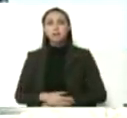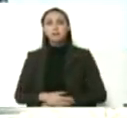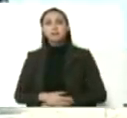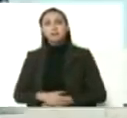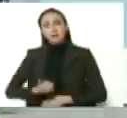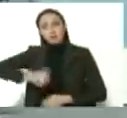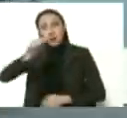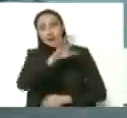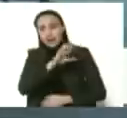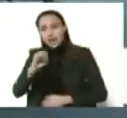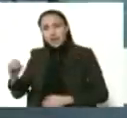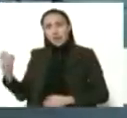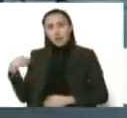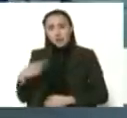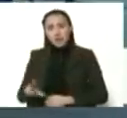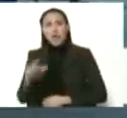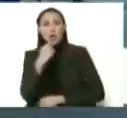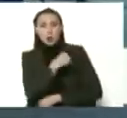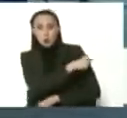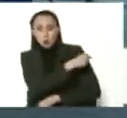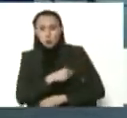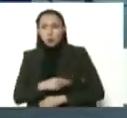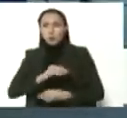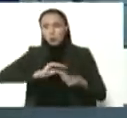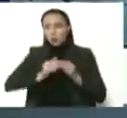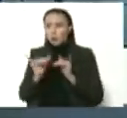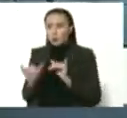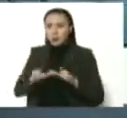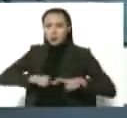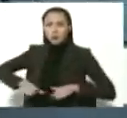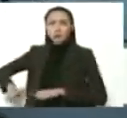500 áreas de salud integral comunitaria.